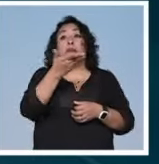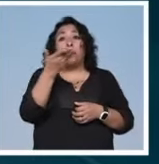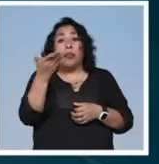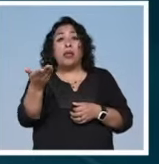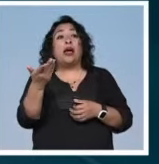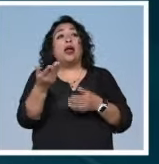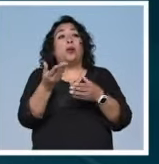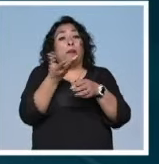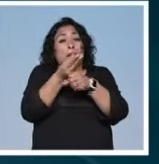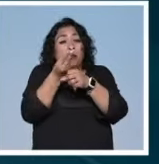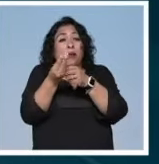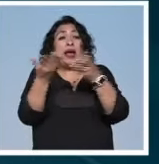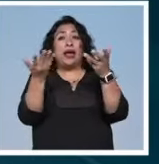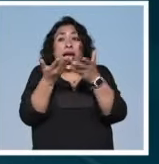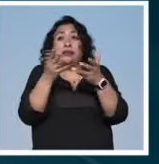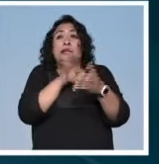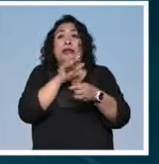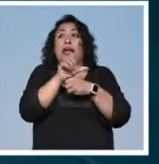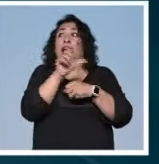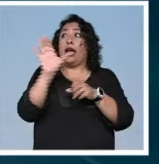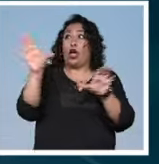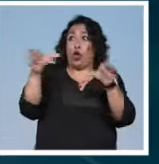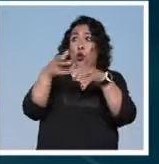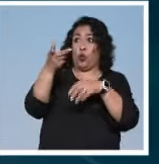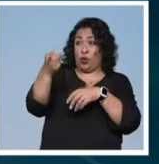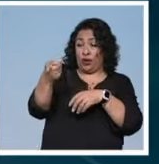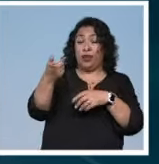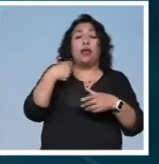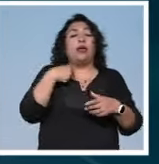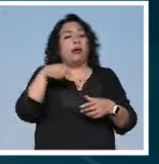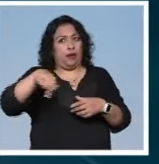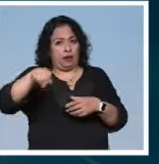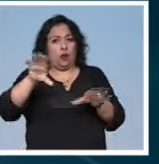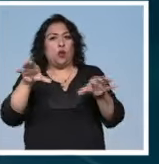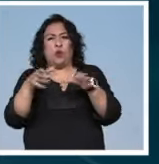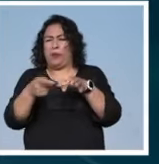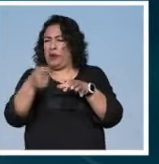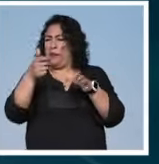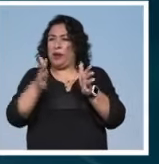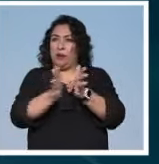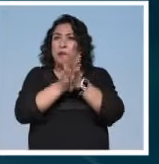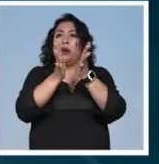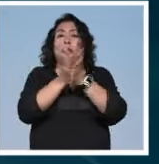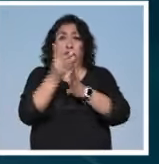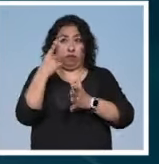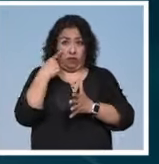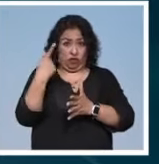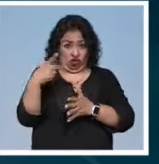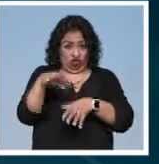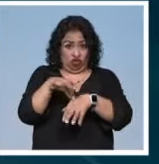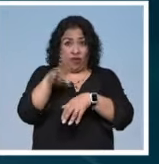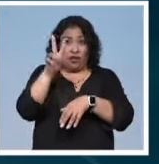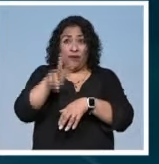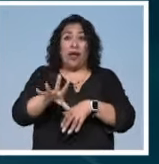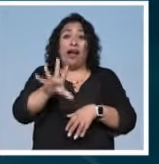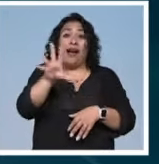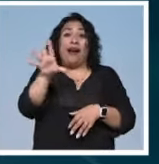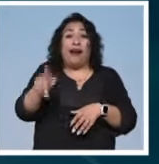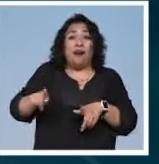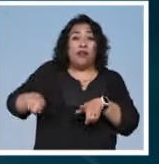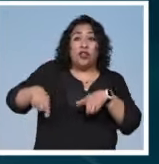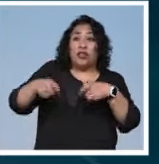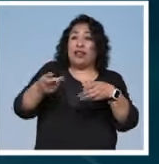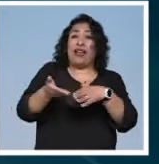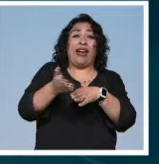piezas especiales a las comunidades han participado, por primera vez hay presencia de la afrodescendencia que